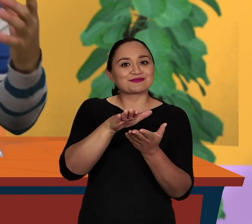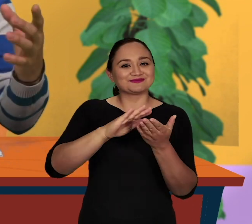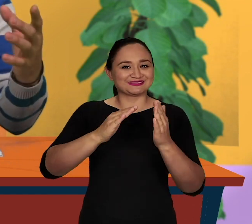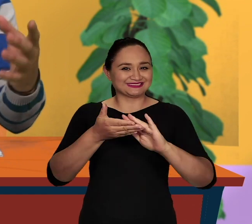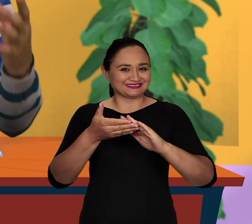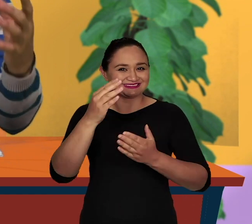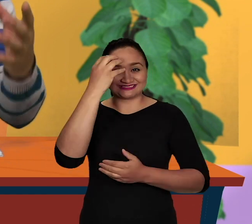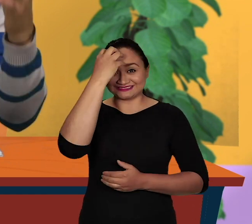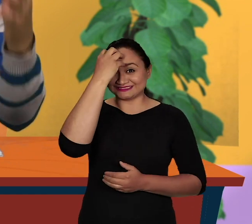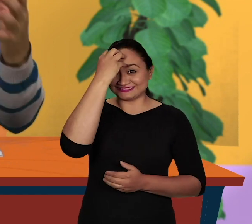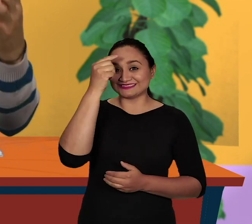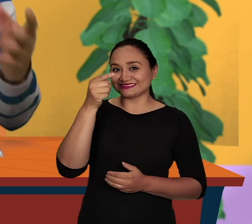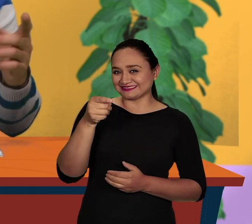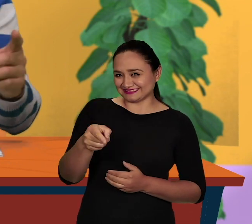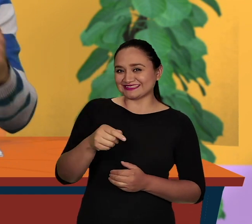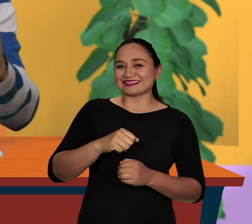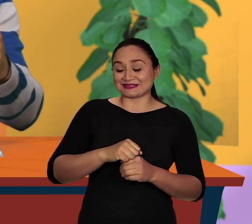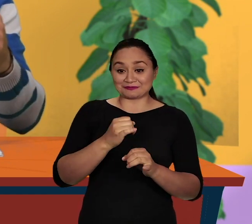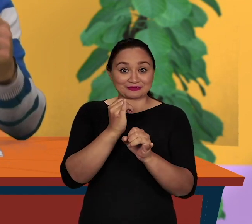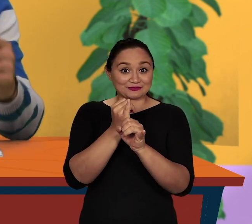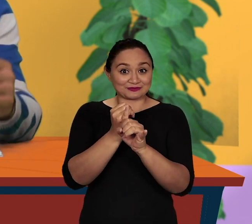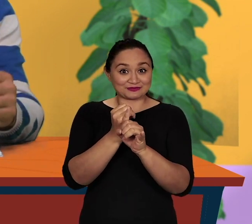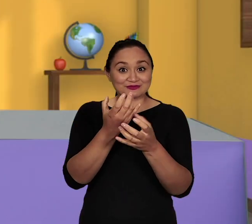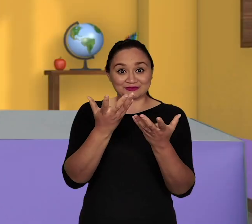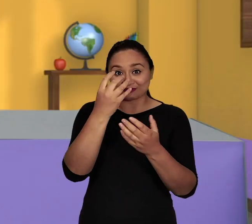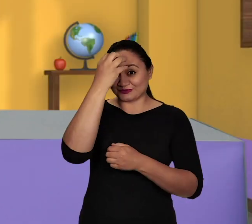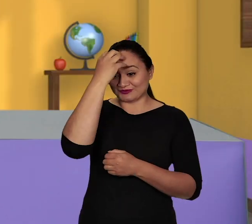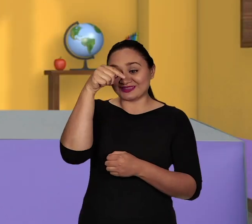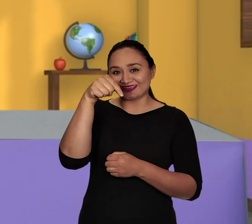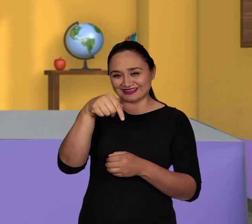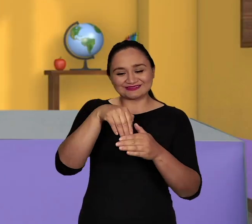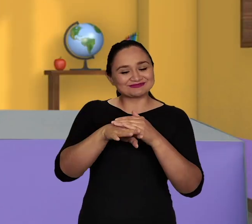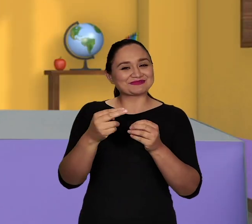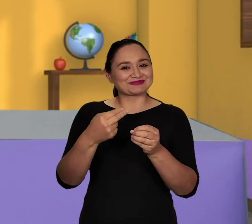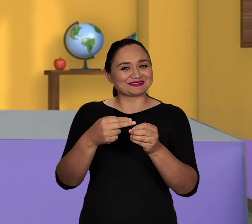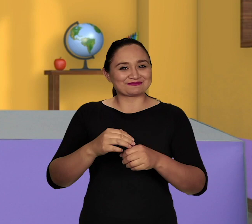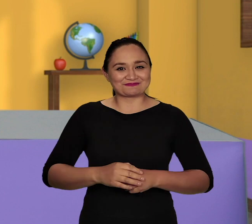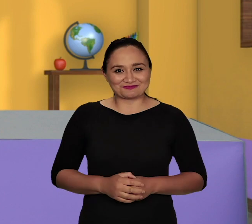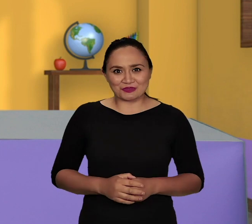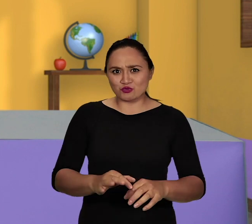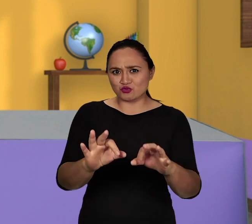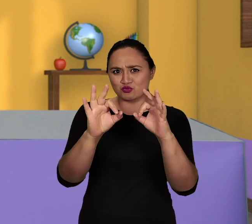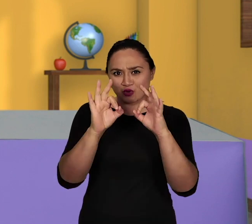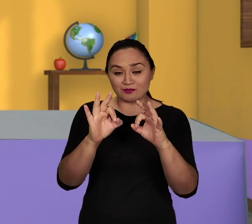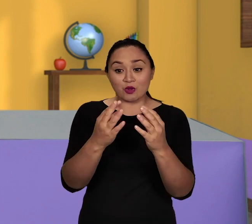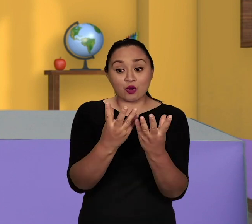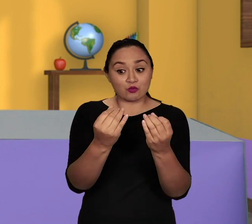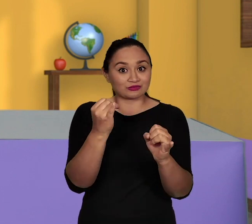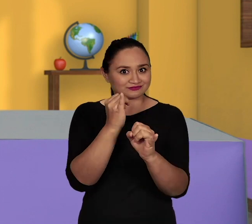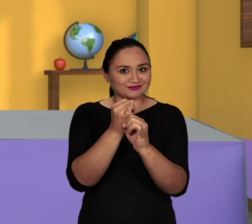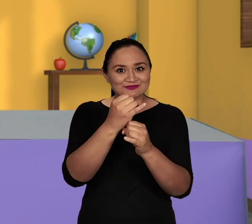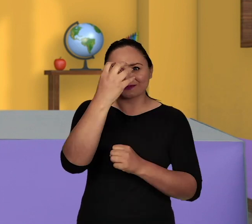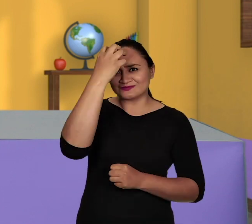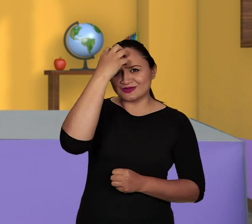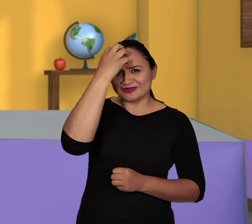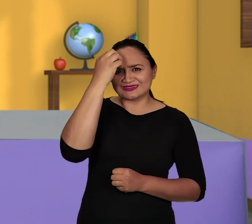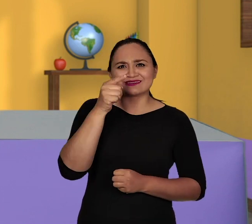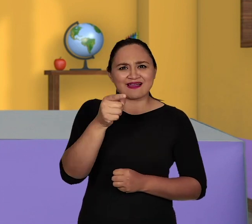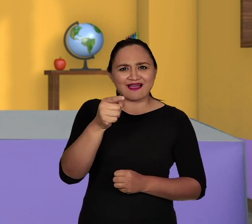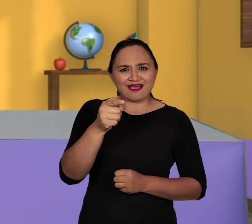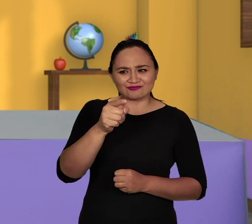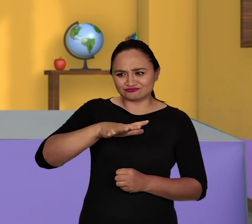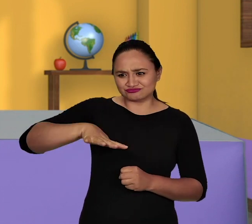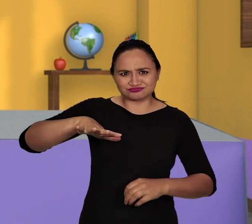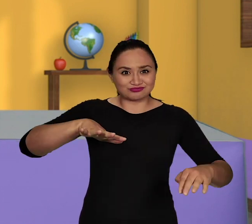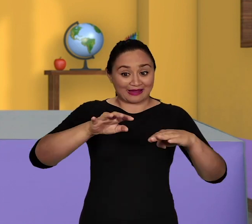de la comunidad en la que está nuestra institución educativa. ¡Qué bien! Muchas instituciones educativas a